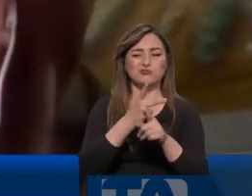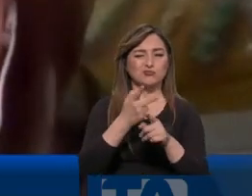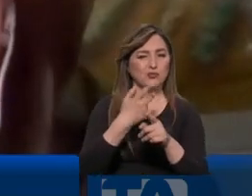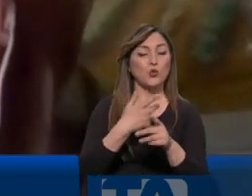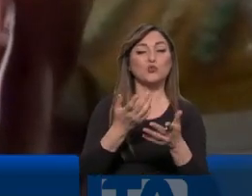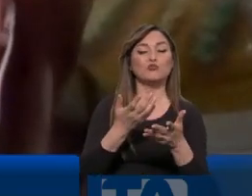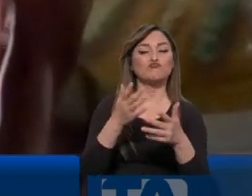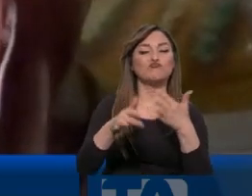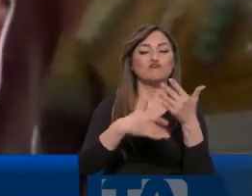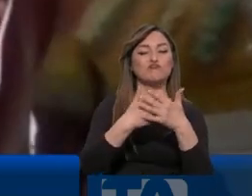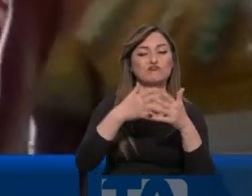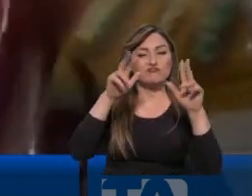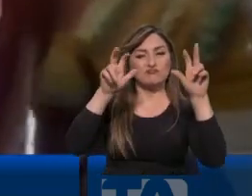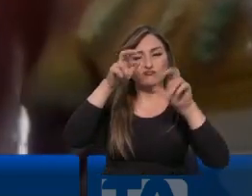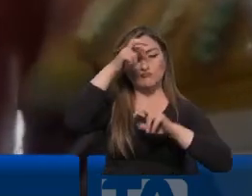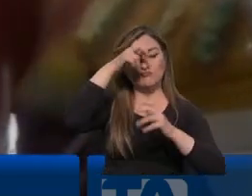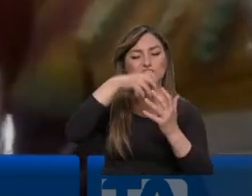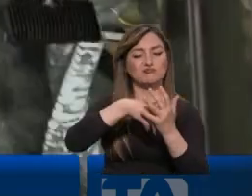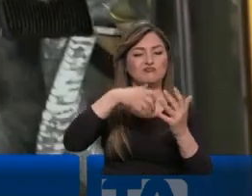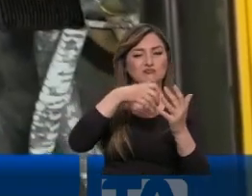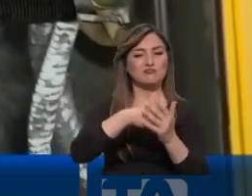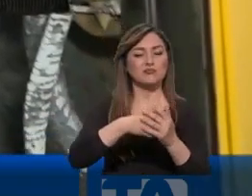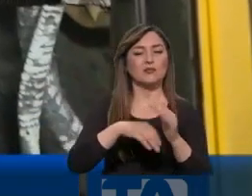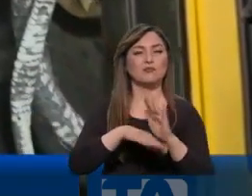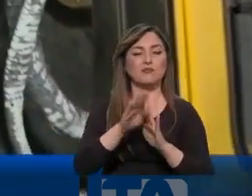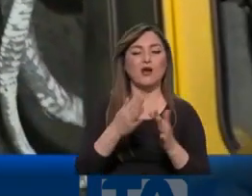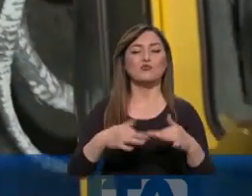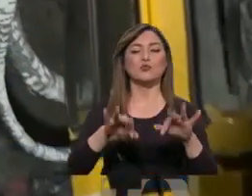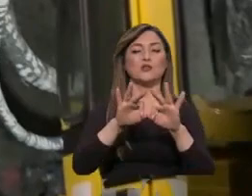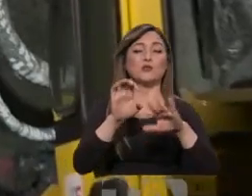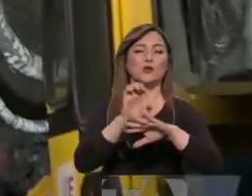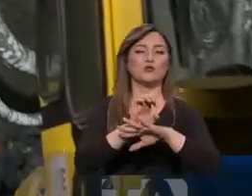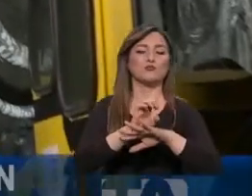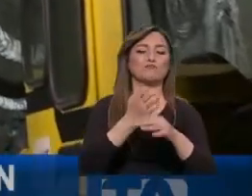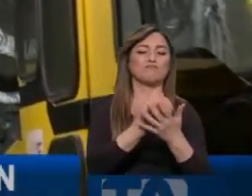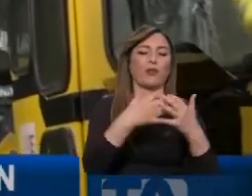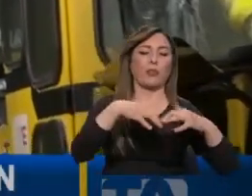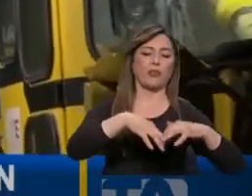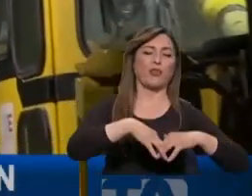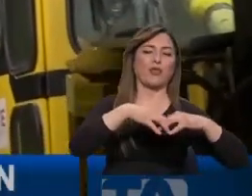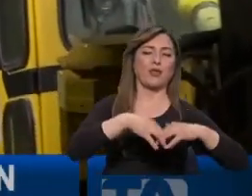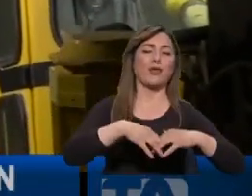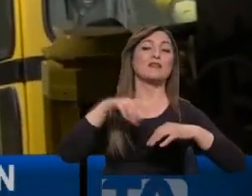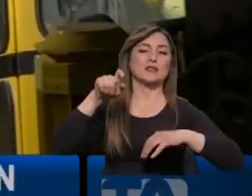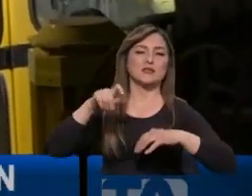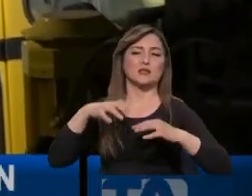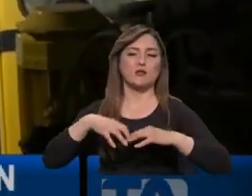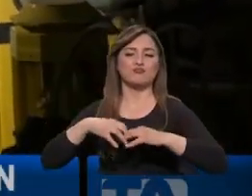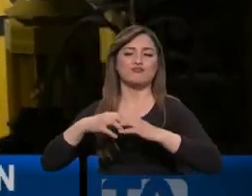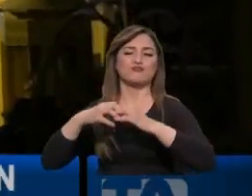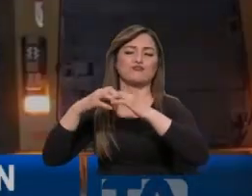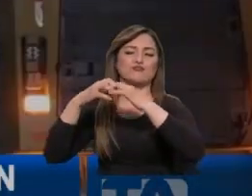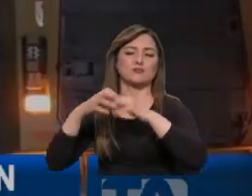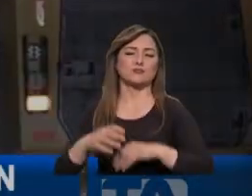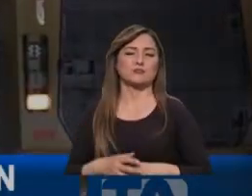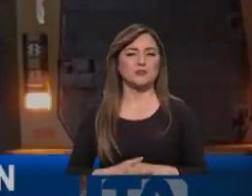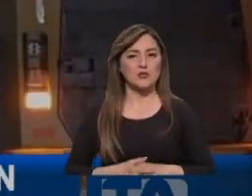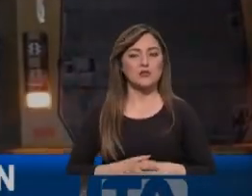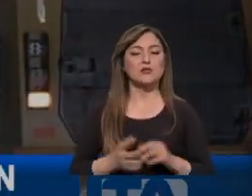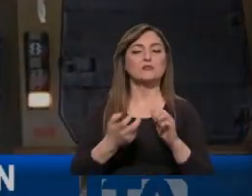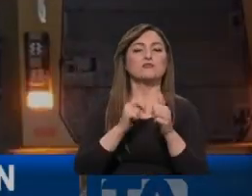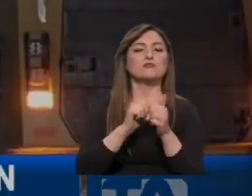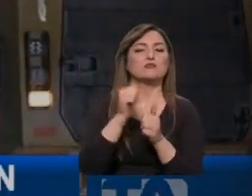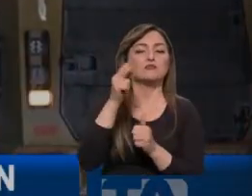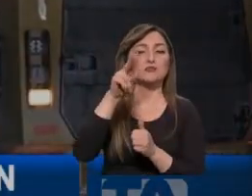el momento en el que el país más lo necesita. El crecimiento ha sido sostenido desde 2019, cuando empezaron a